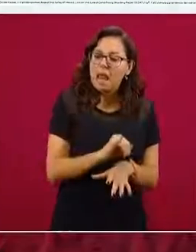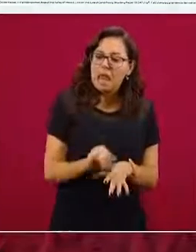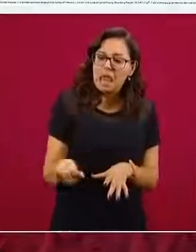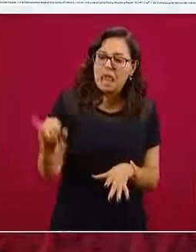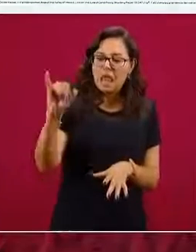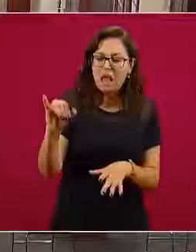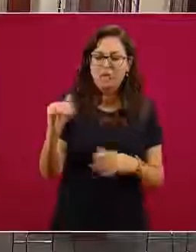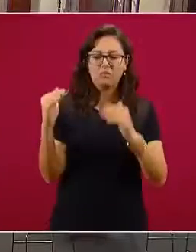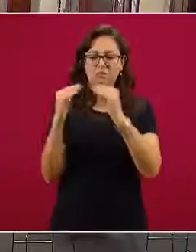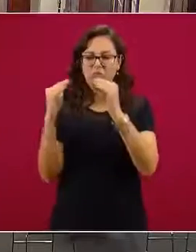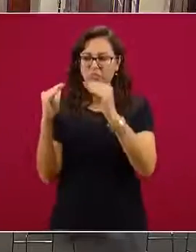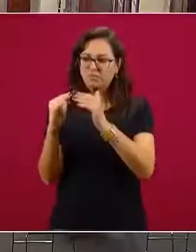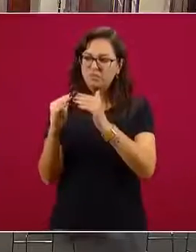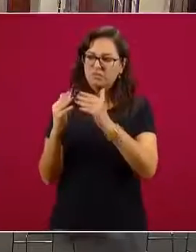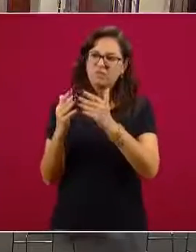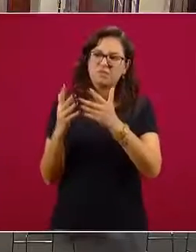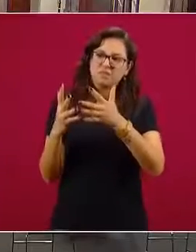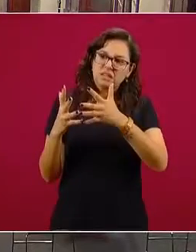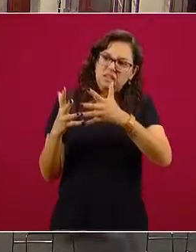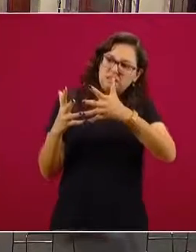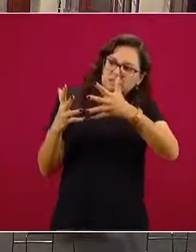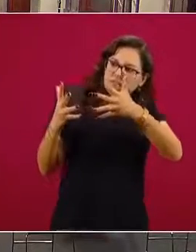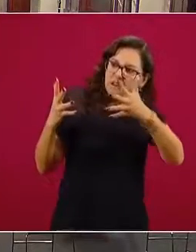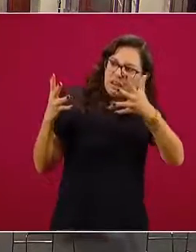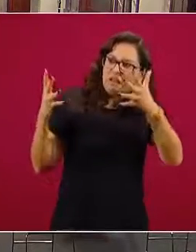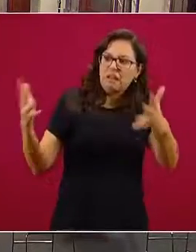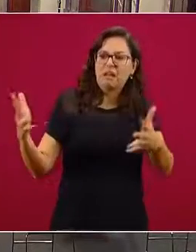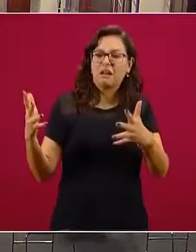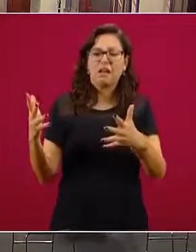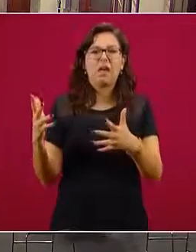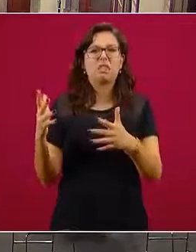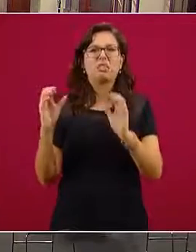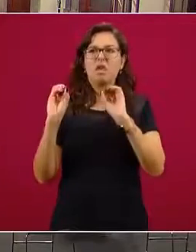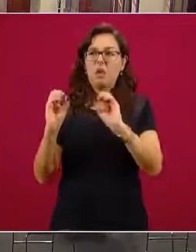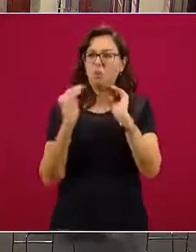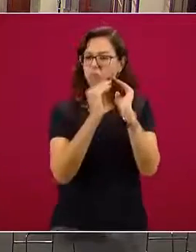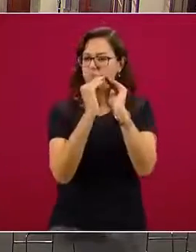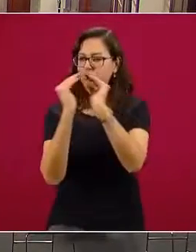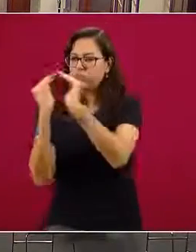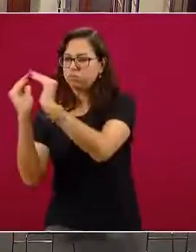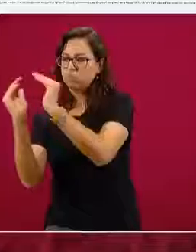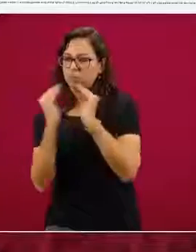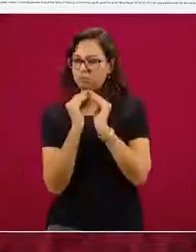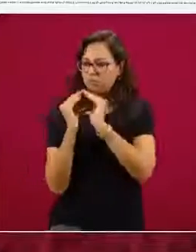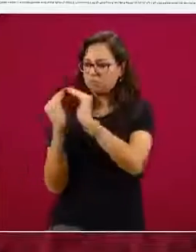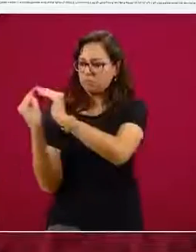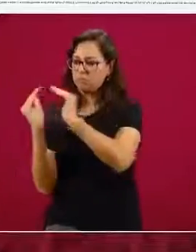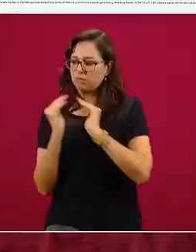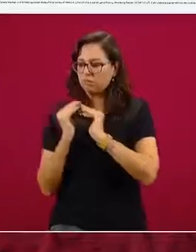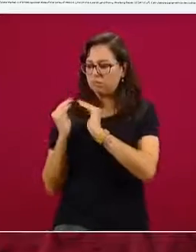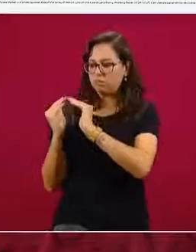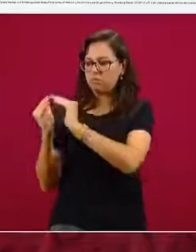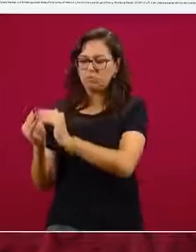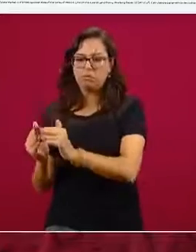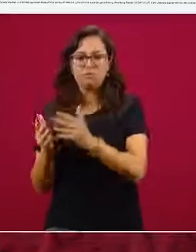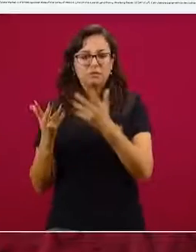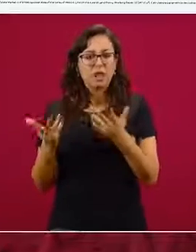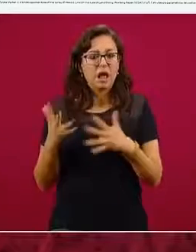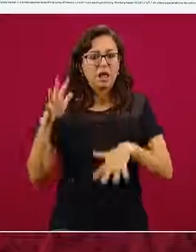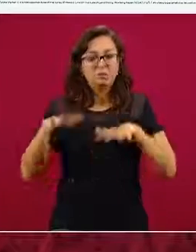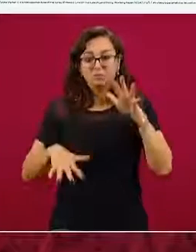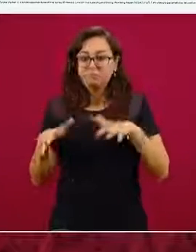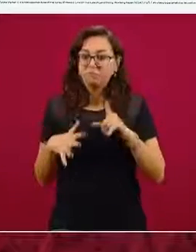vivienda formal en estos grandes desarrollos habitacionales, es vivienda muy pequeña que no cuenta en muchos casos con